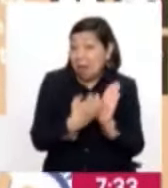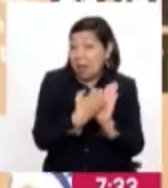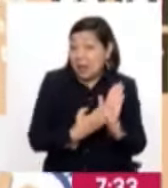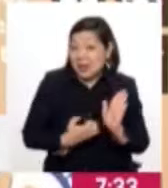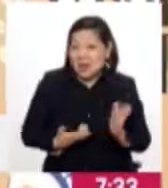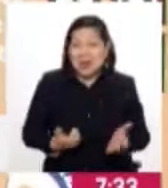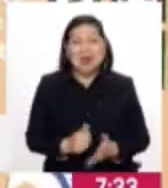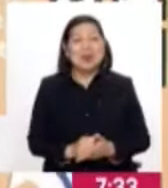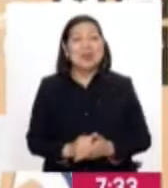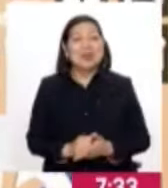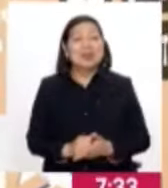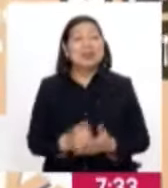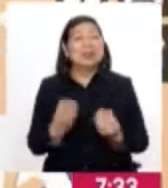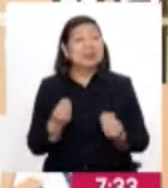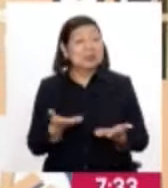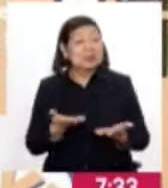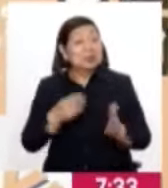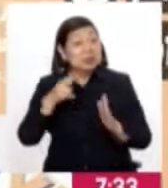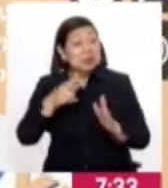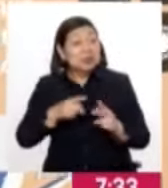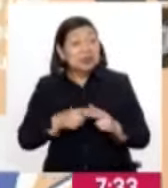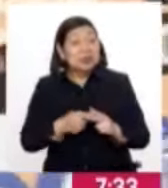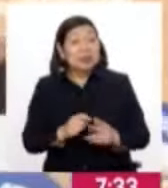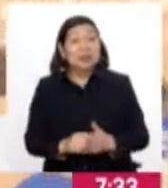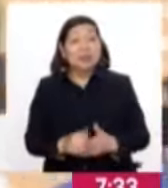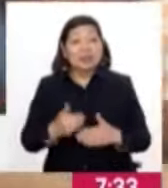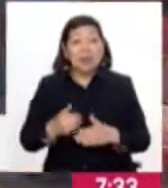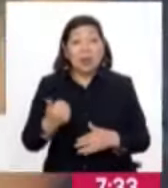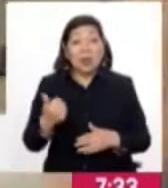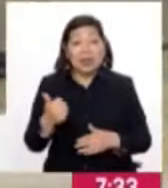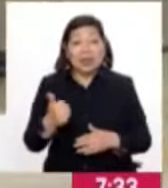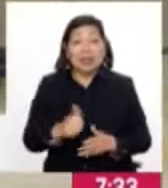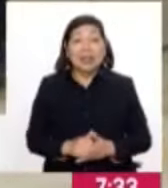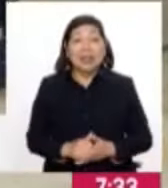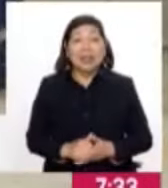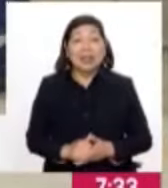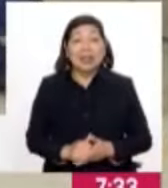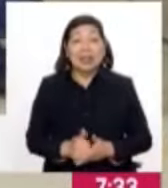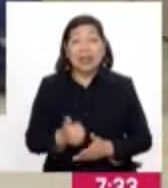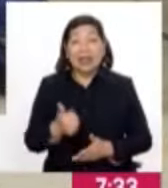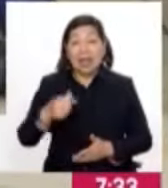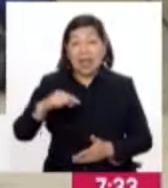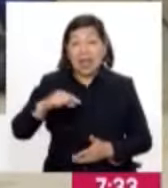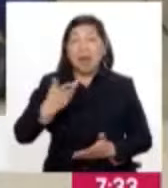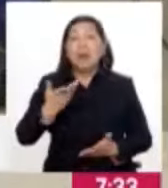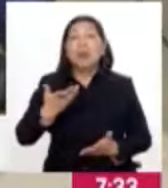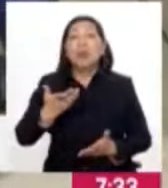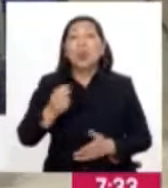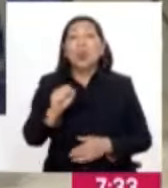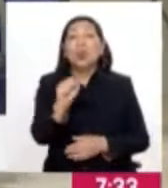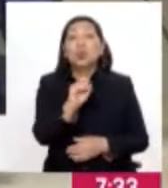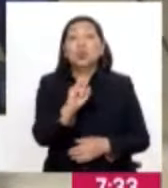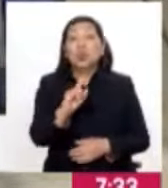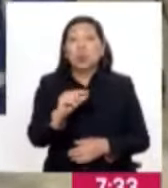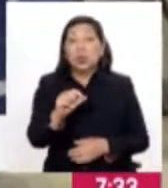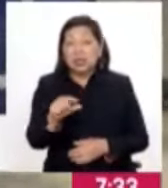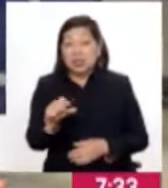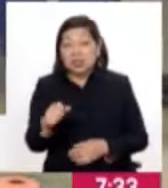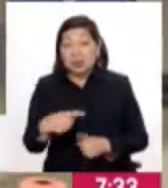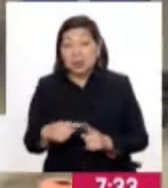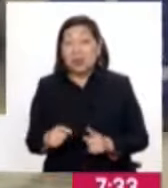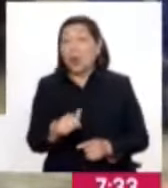no solo en este centro de revisiones técnicas de la cuadra 10 de la avenida Angamos acá en Surquillo, sino en varios